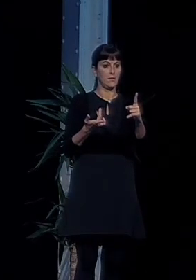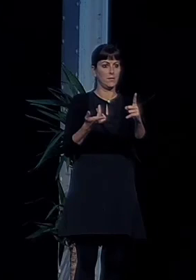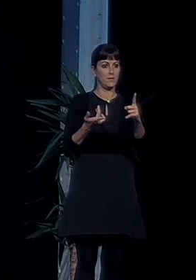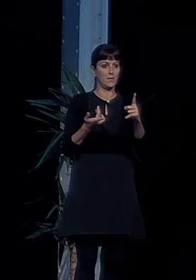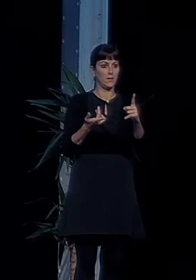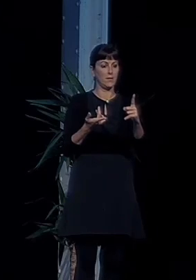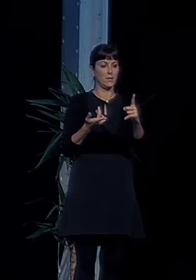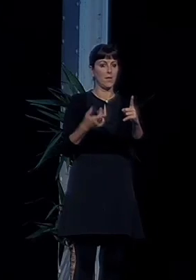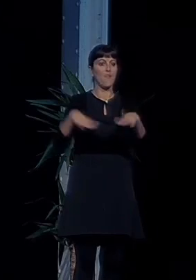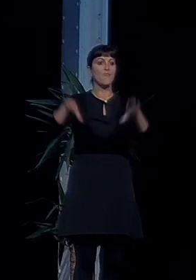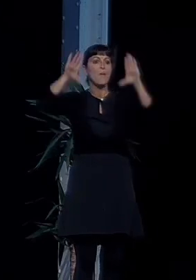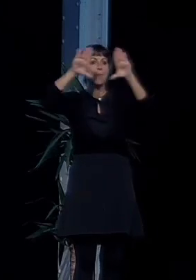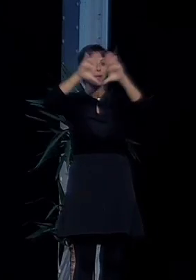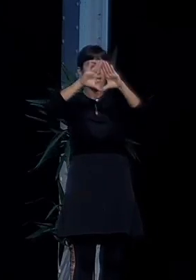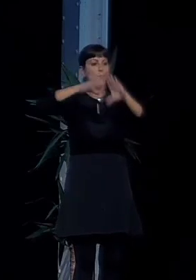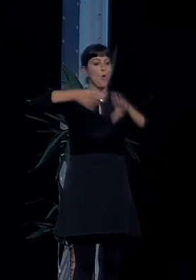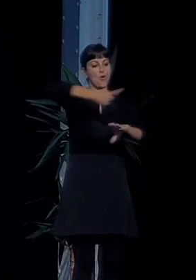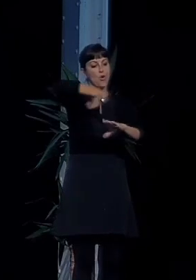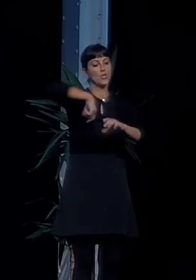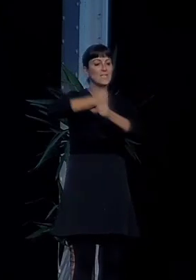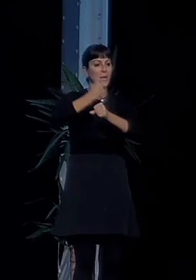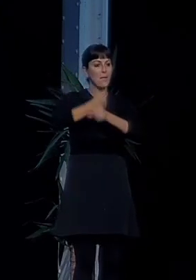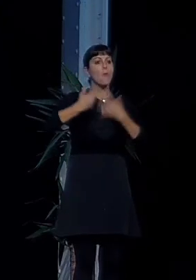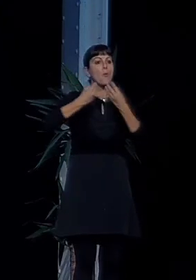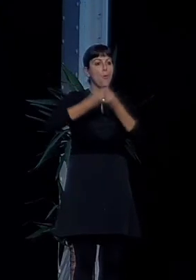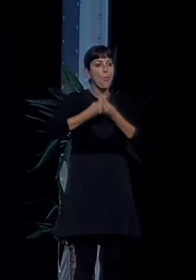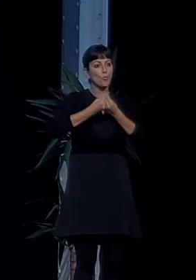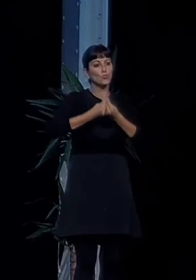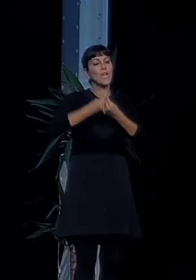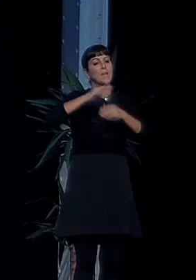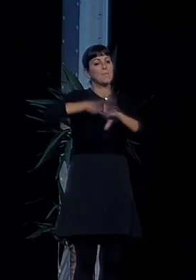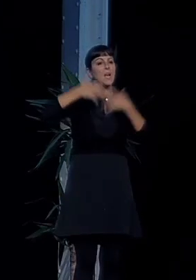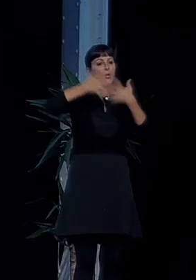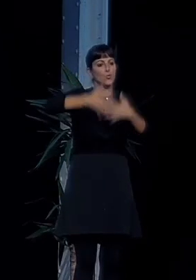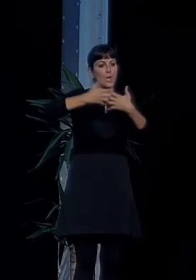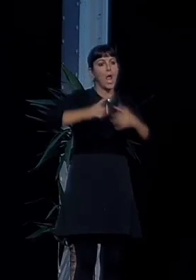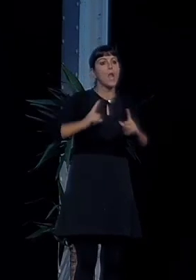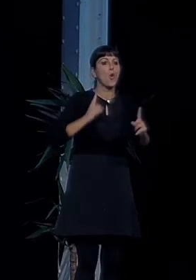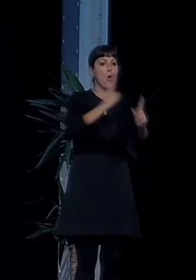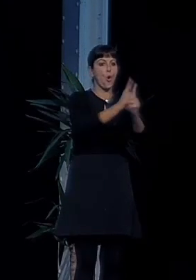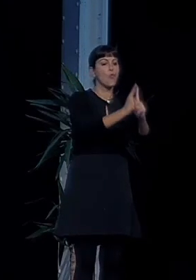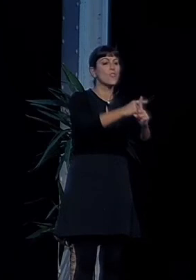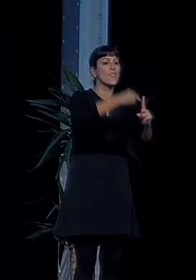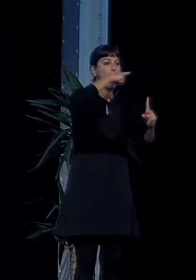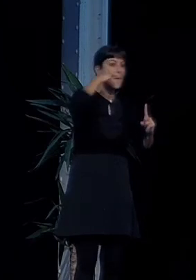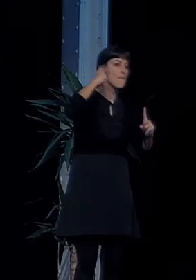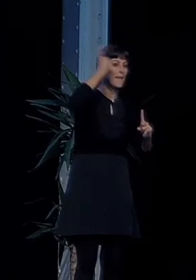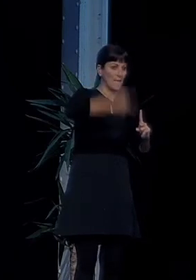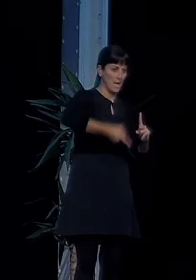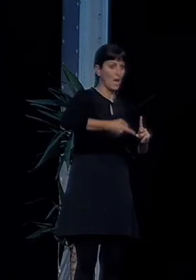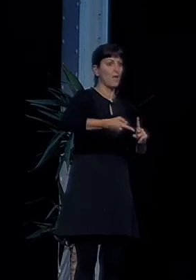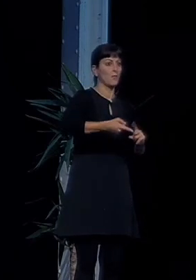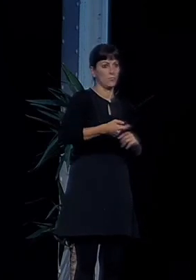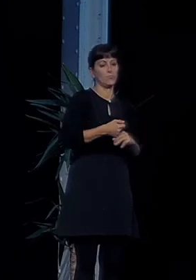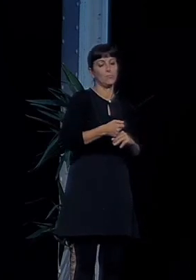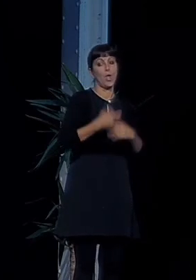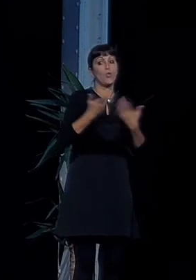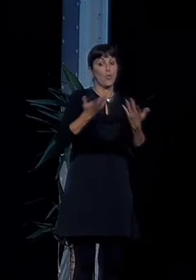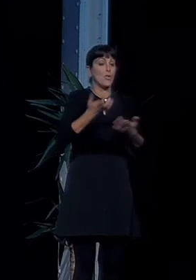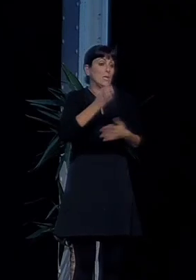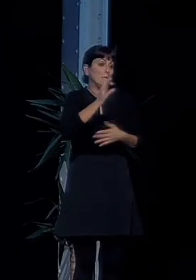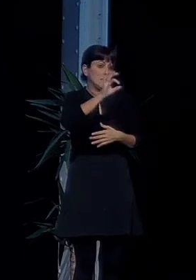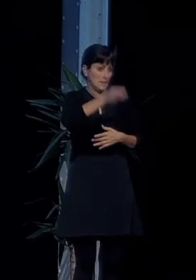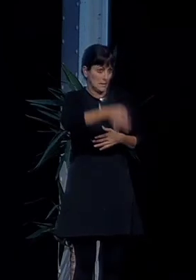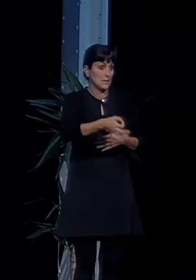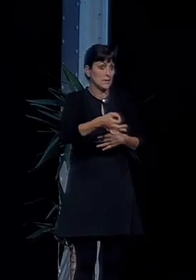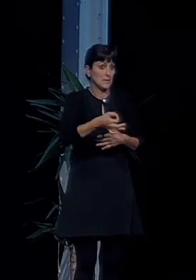son las acciones que tenemos que hacer todas juntas para luchar contra el patriarcado, Y sí, este sería como